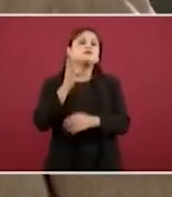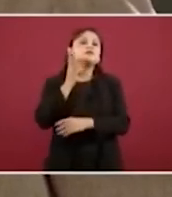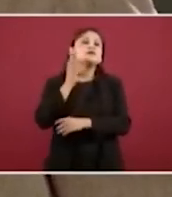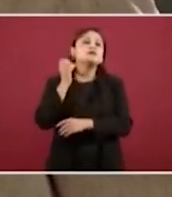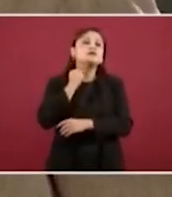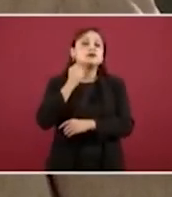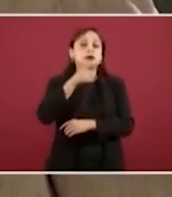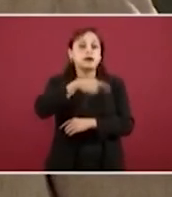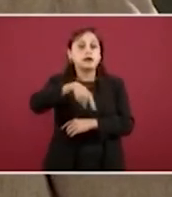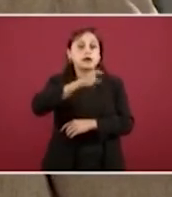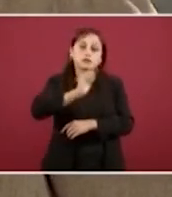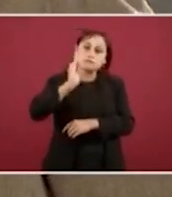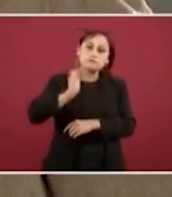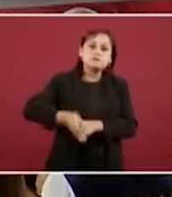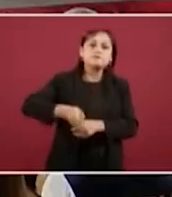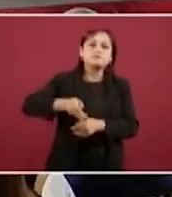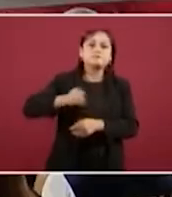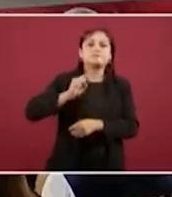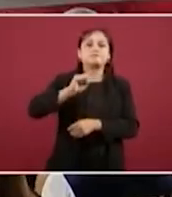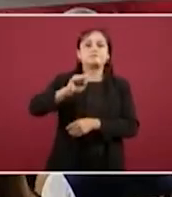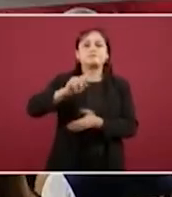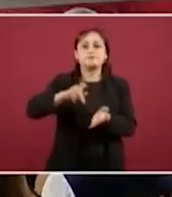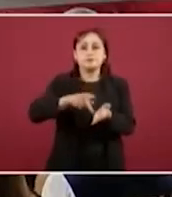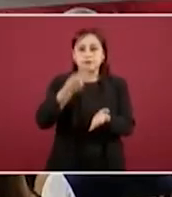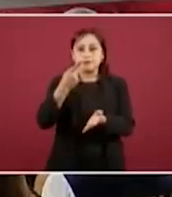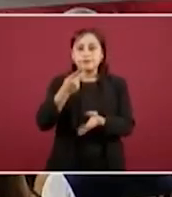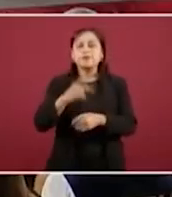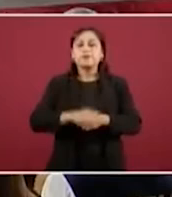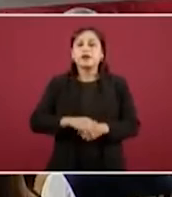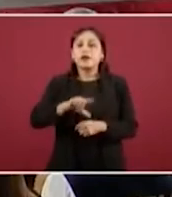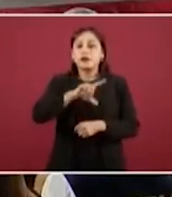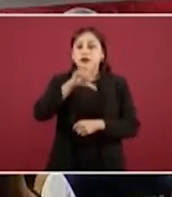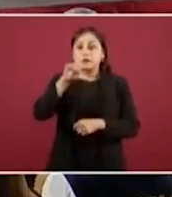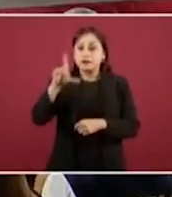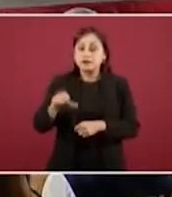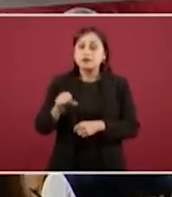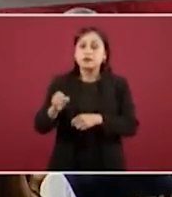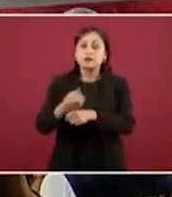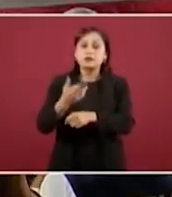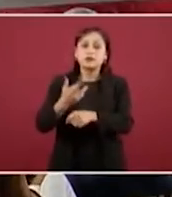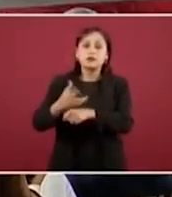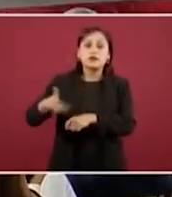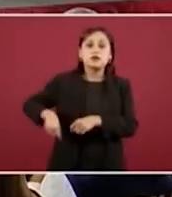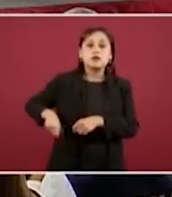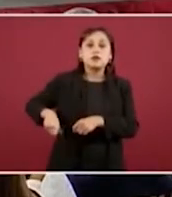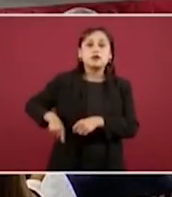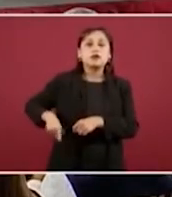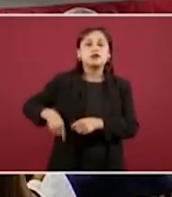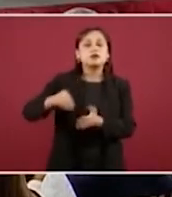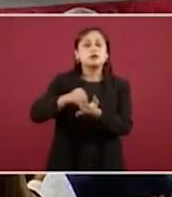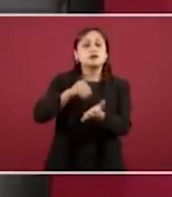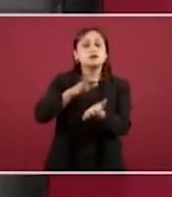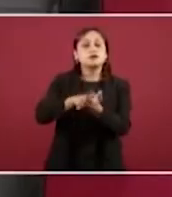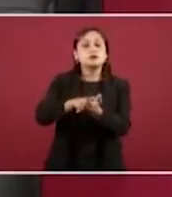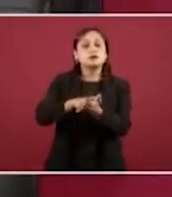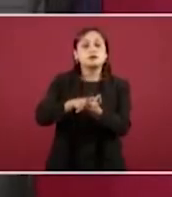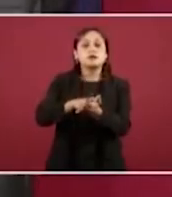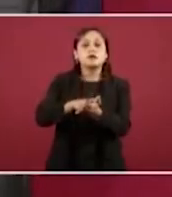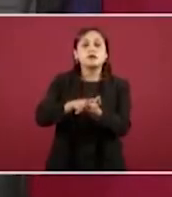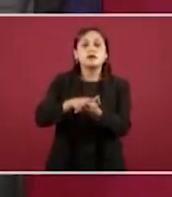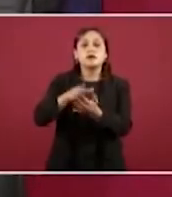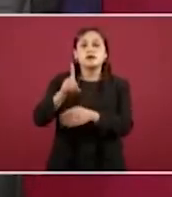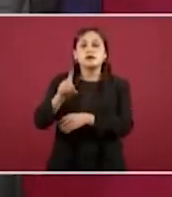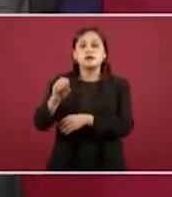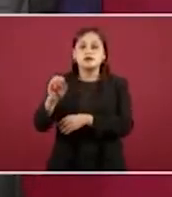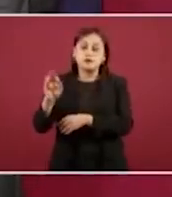ratificación posteriormente el aceite gobernación lo publicará en el diario oficial es el convenio de la oit